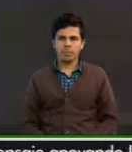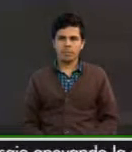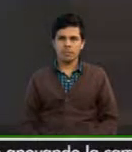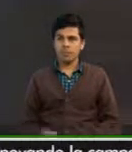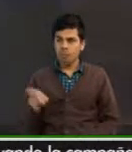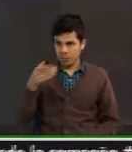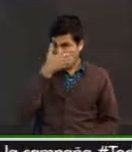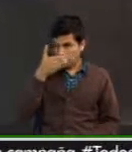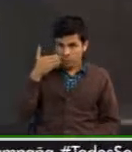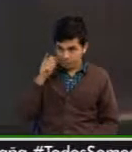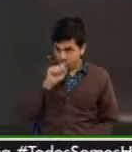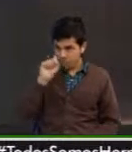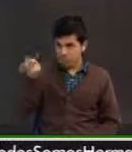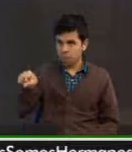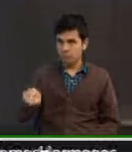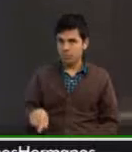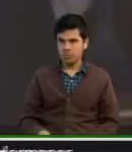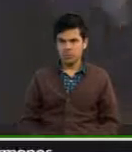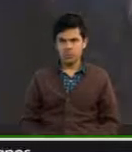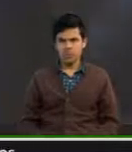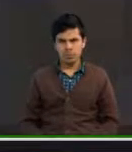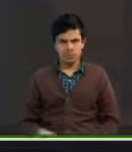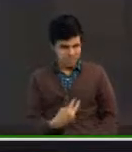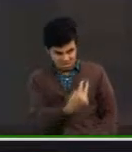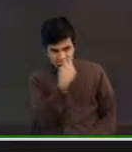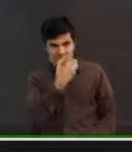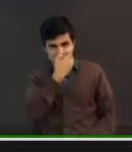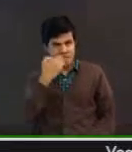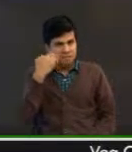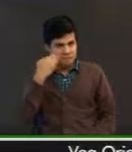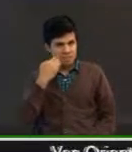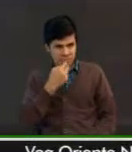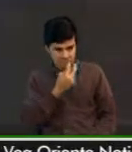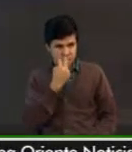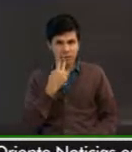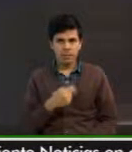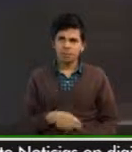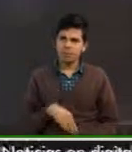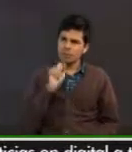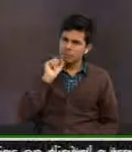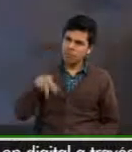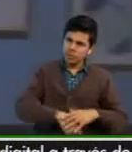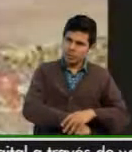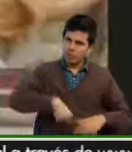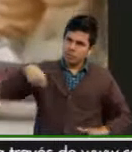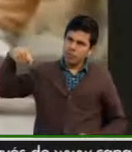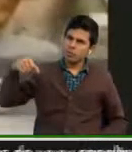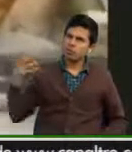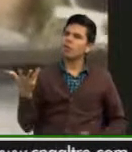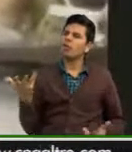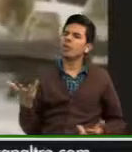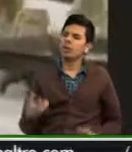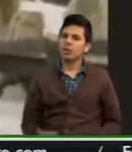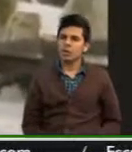¿Usted es de la guerrilla, del M? ¿Le parece que tengo mucha cara de ser del M o qué? ¿Dónde tiene la espada de Bolívar? ¿La espada?